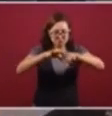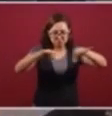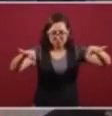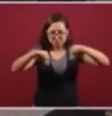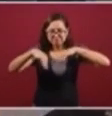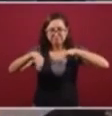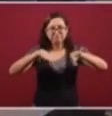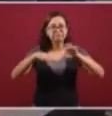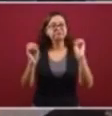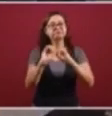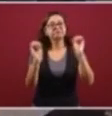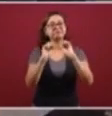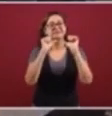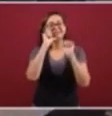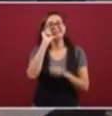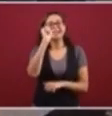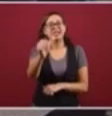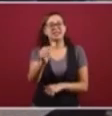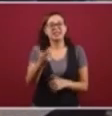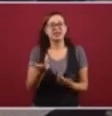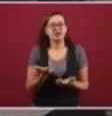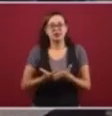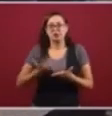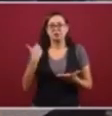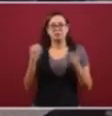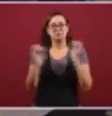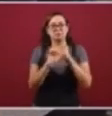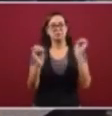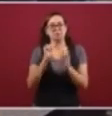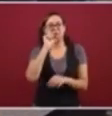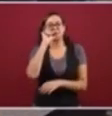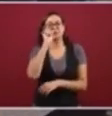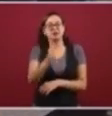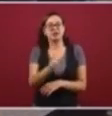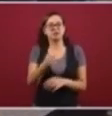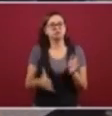un plano. No estaba